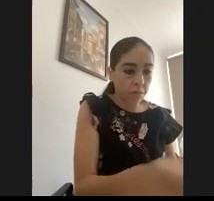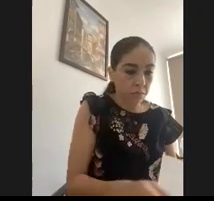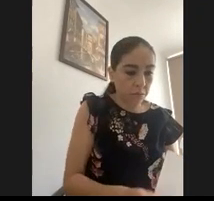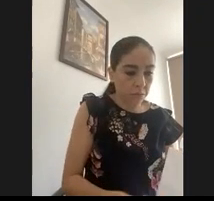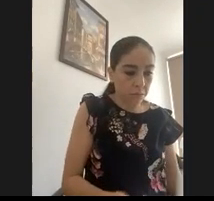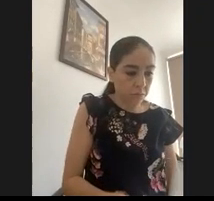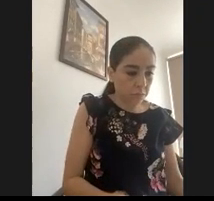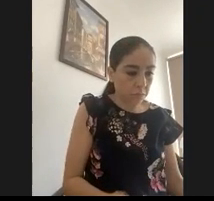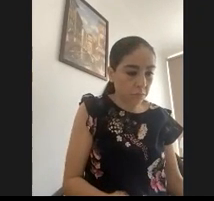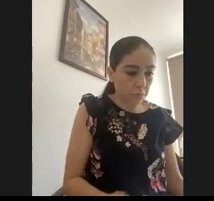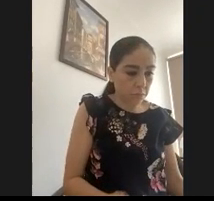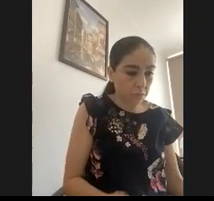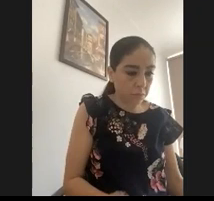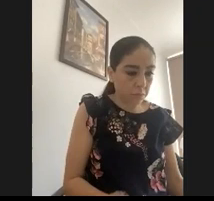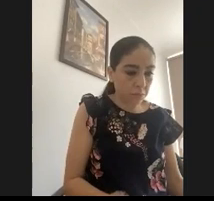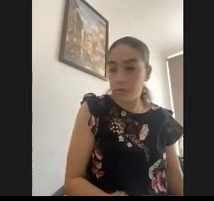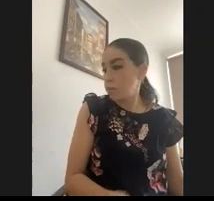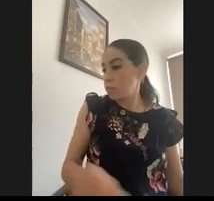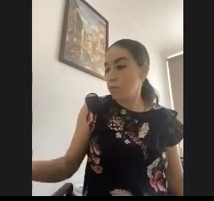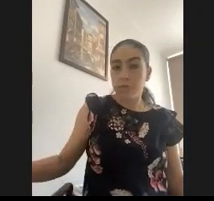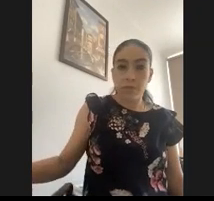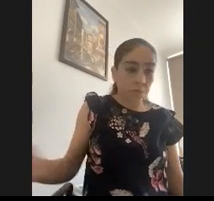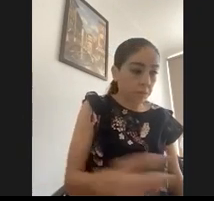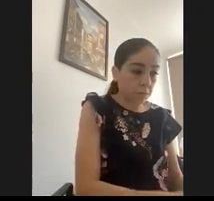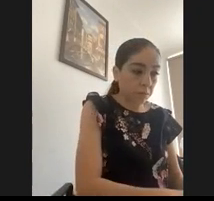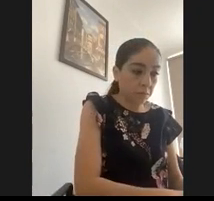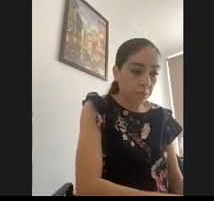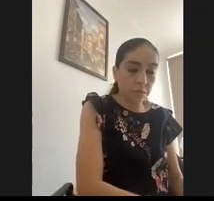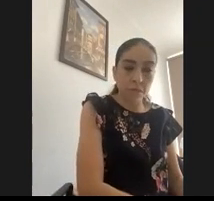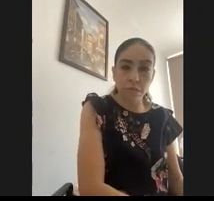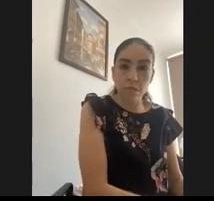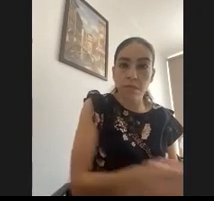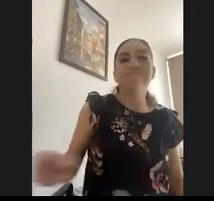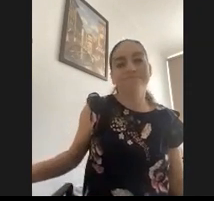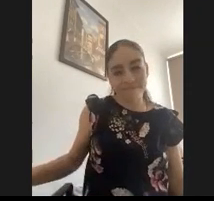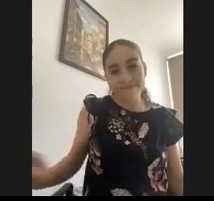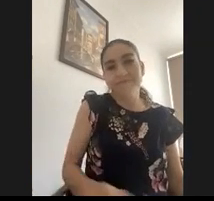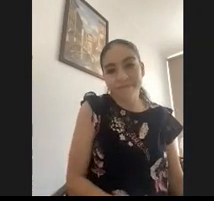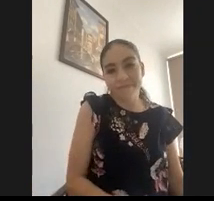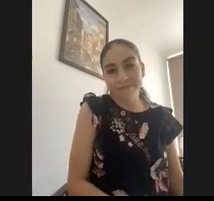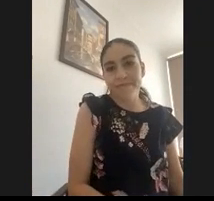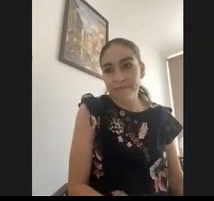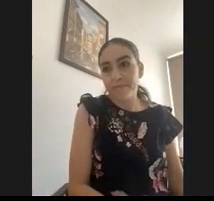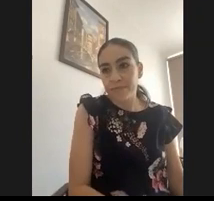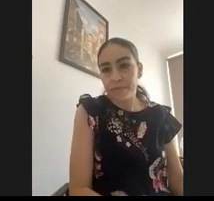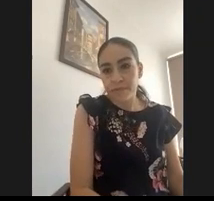pequeños de repente tienen más posibilidades, ¿no? Porque hay menos